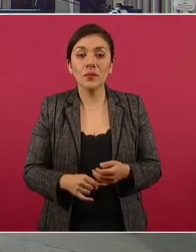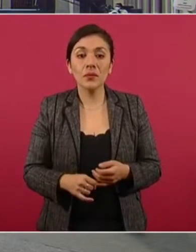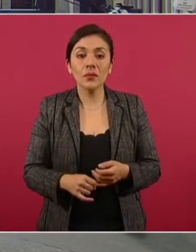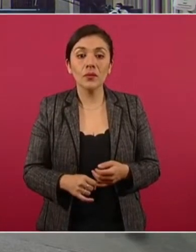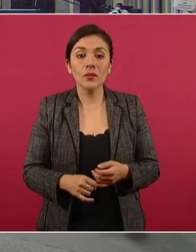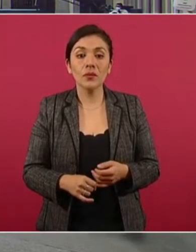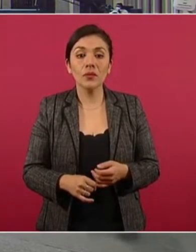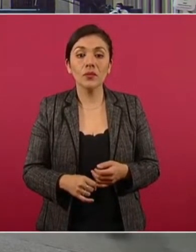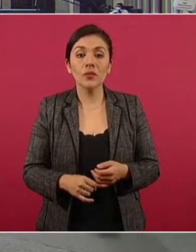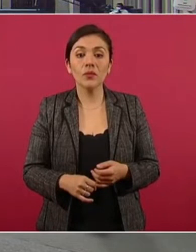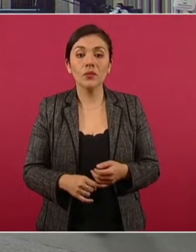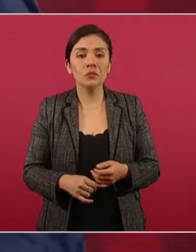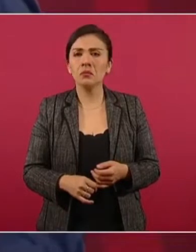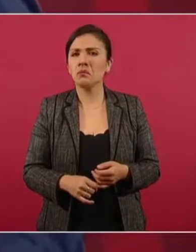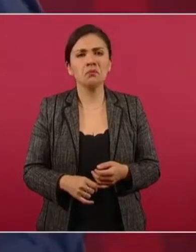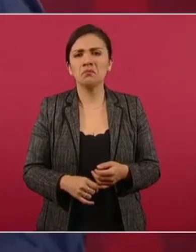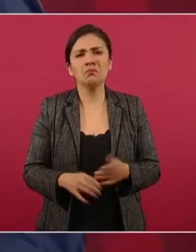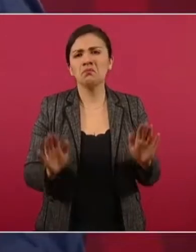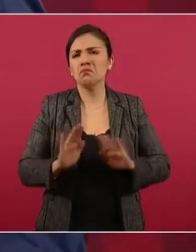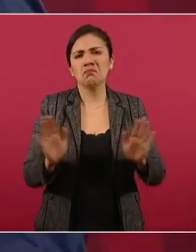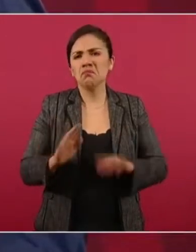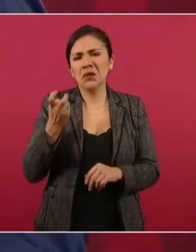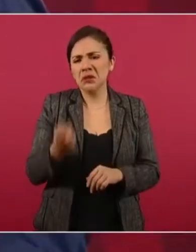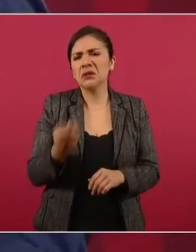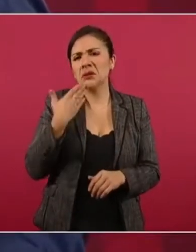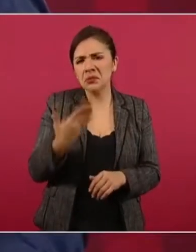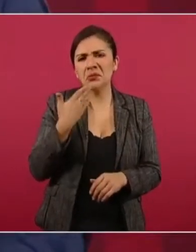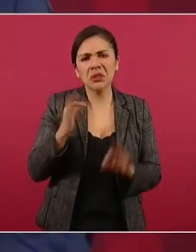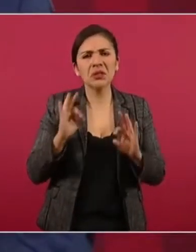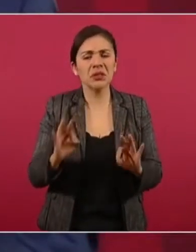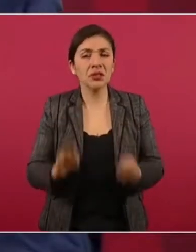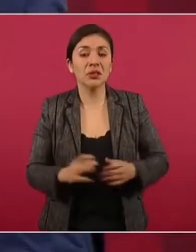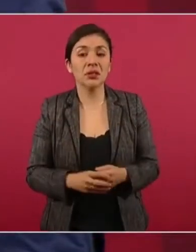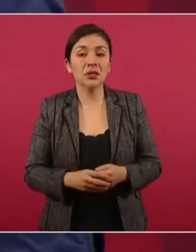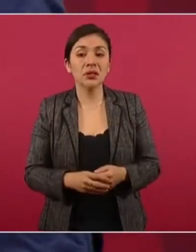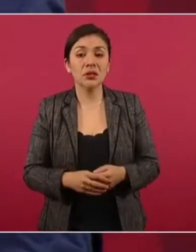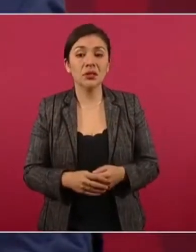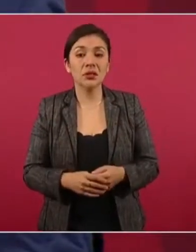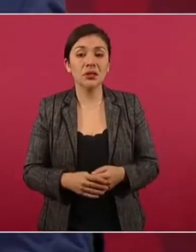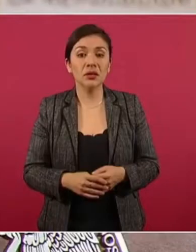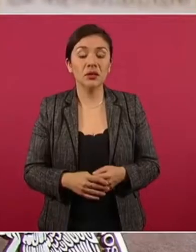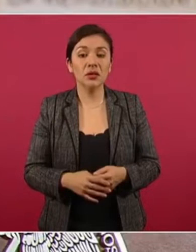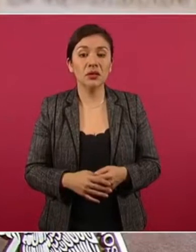de violación? No, está muy bien. Si se